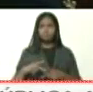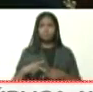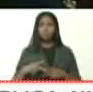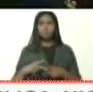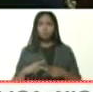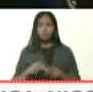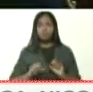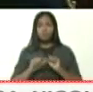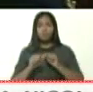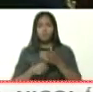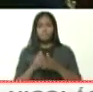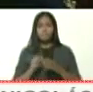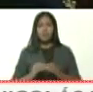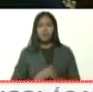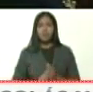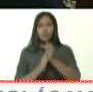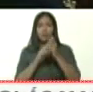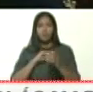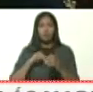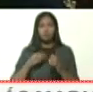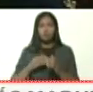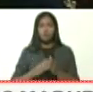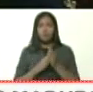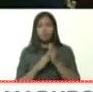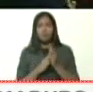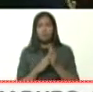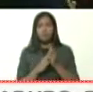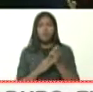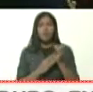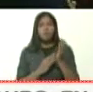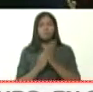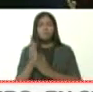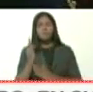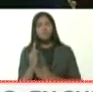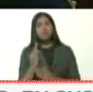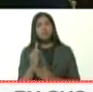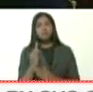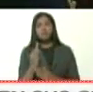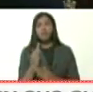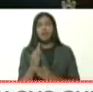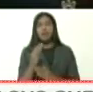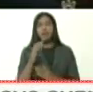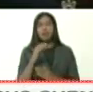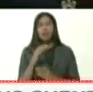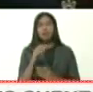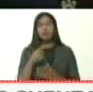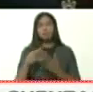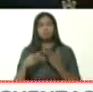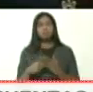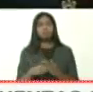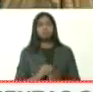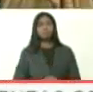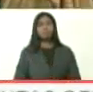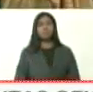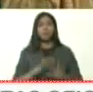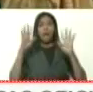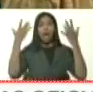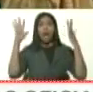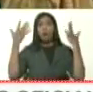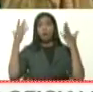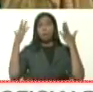siguiendo el legado de los comandantes Fidel Castro y Hugo Chávez Frías. Gracias. Bueno, un aplauso a la memoria